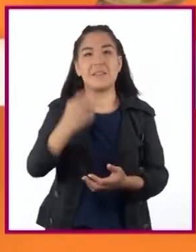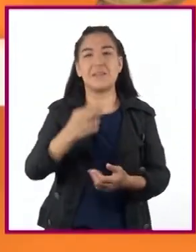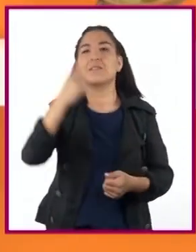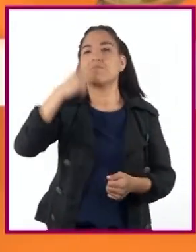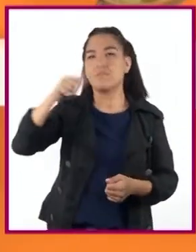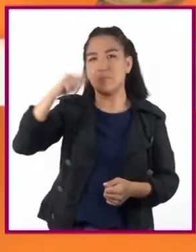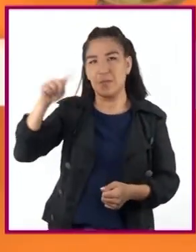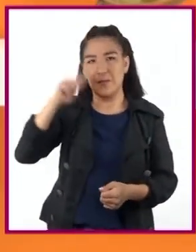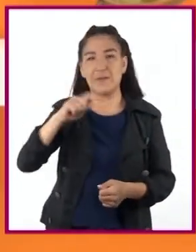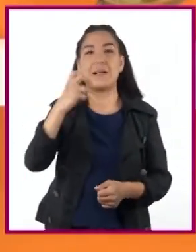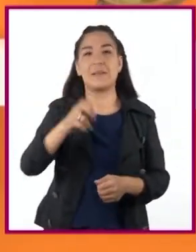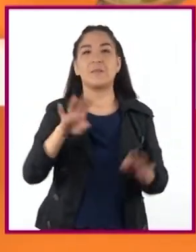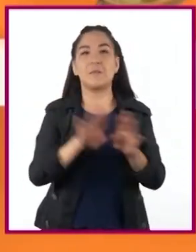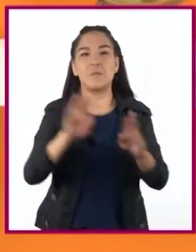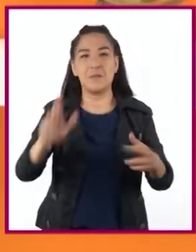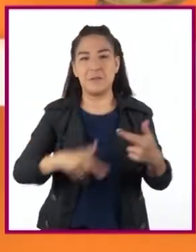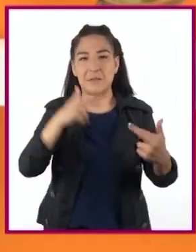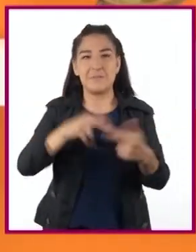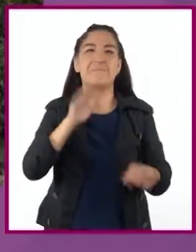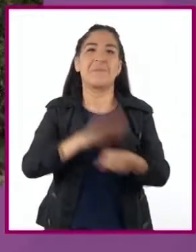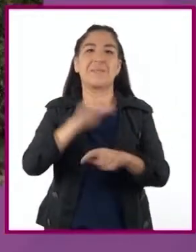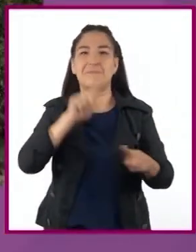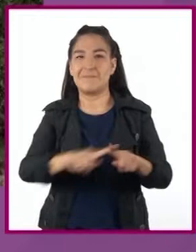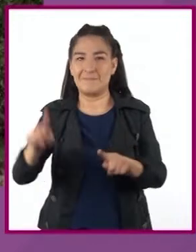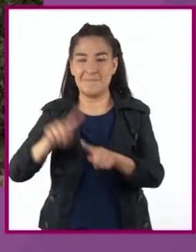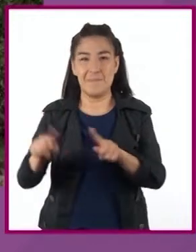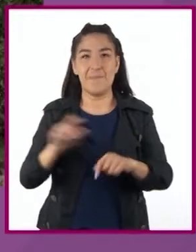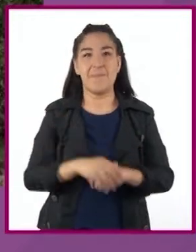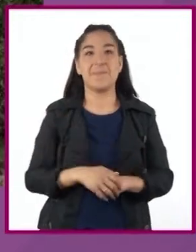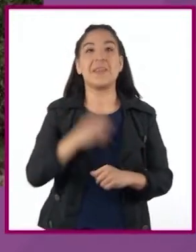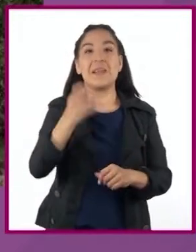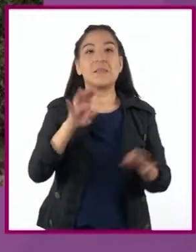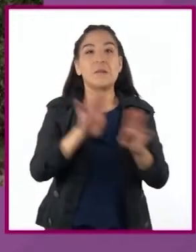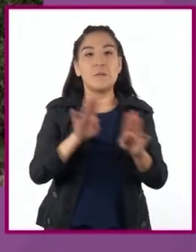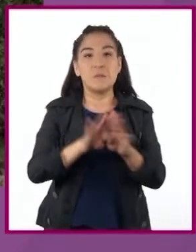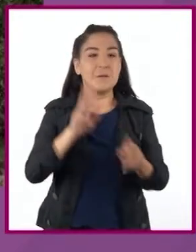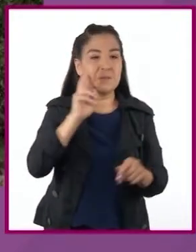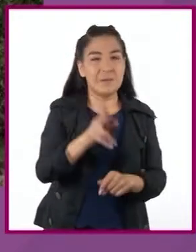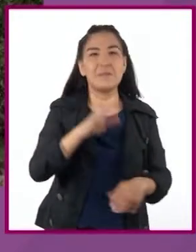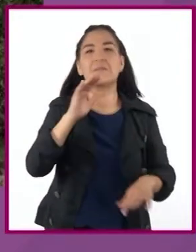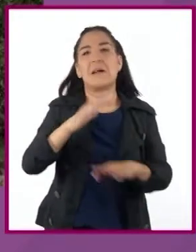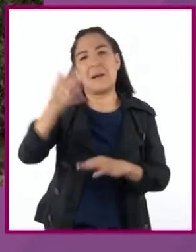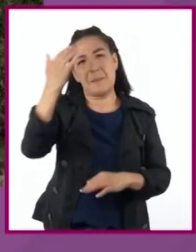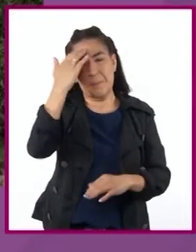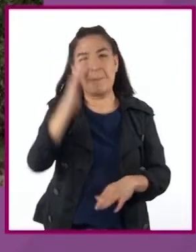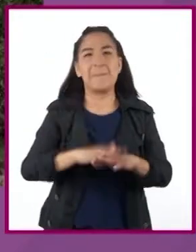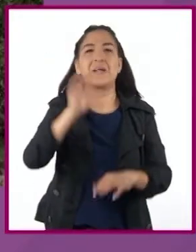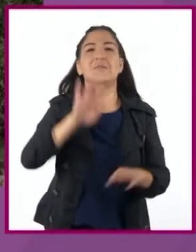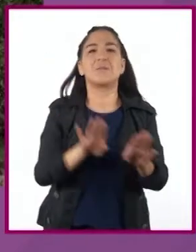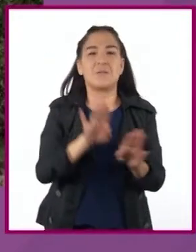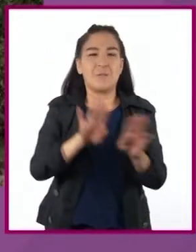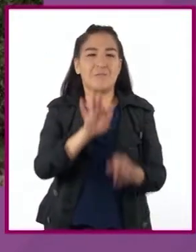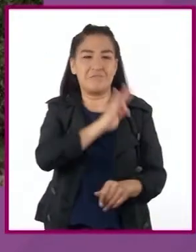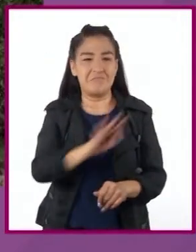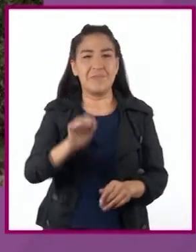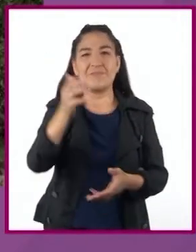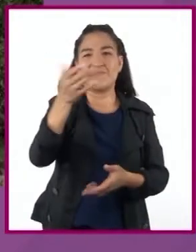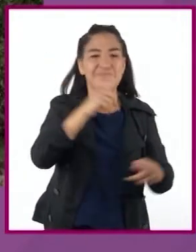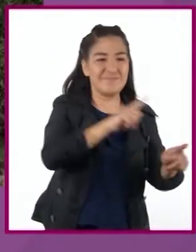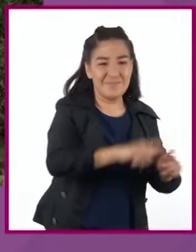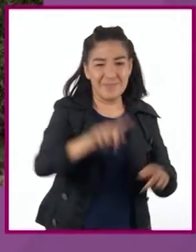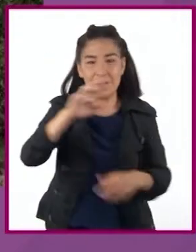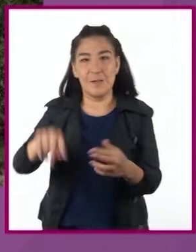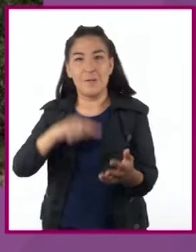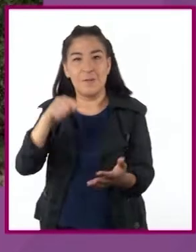con historias y cultos religiosos muy diversos. De esta manera, existían muchísimas posibles identidades diversas. En